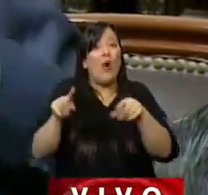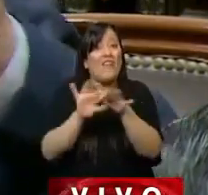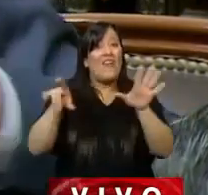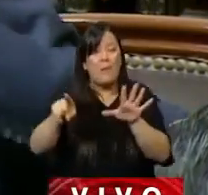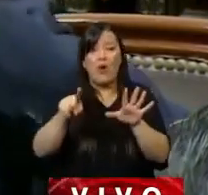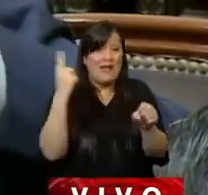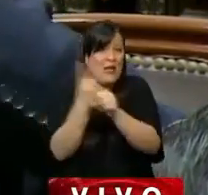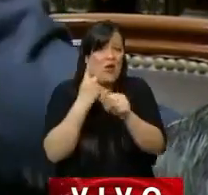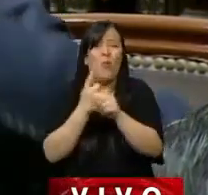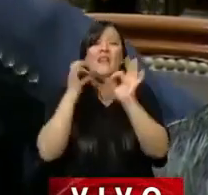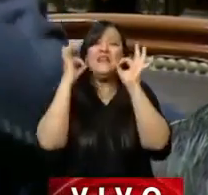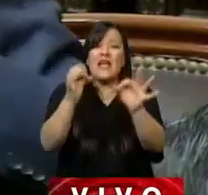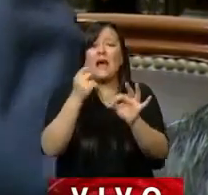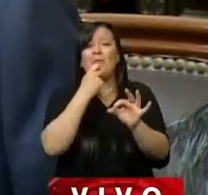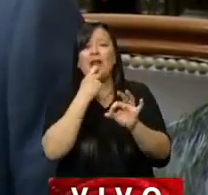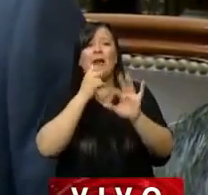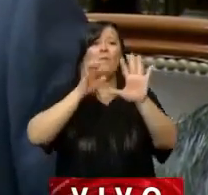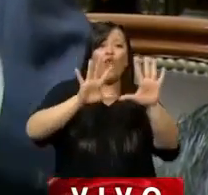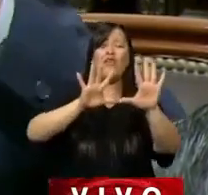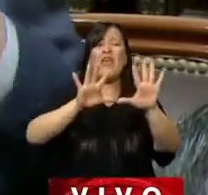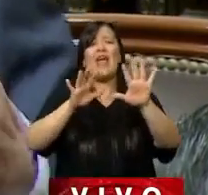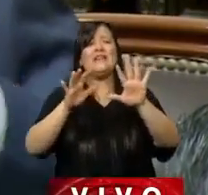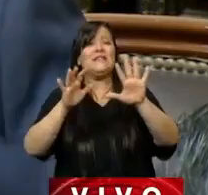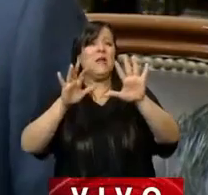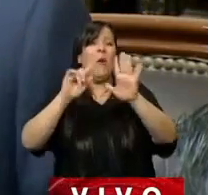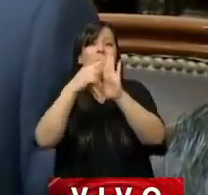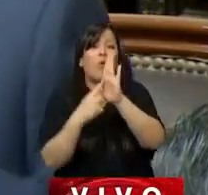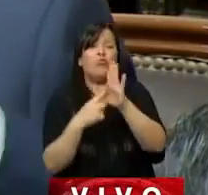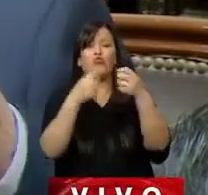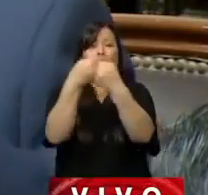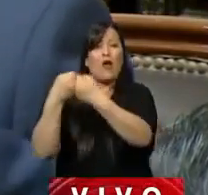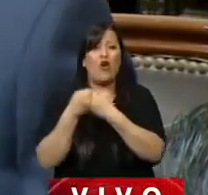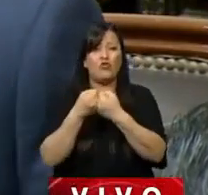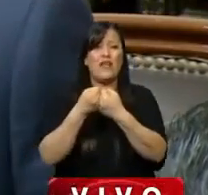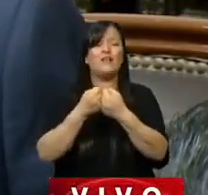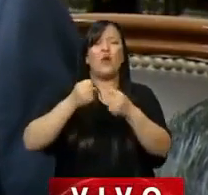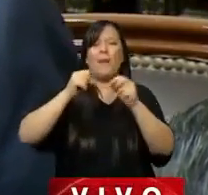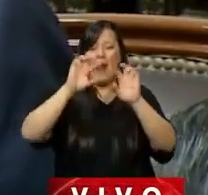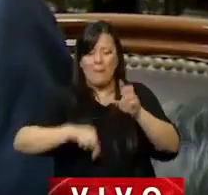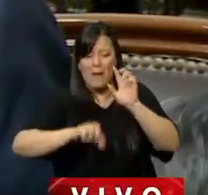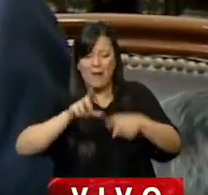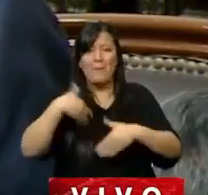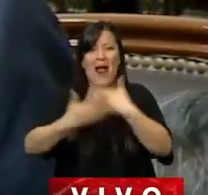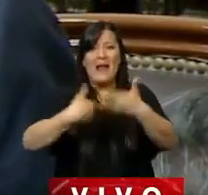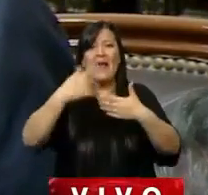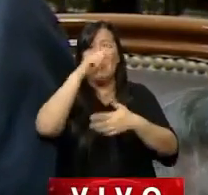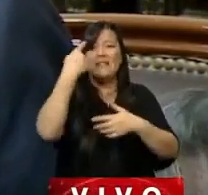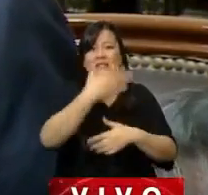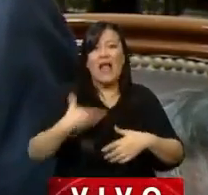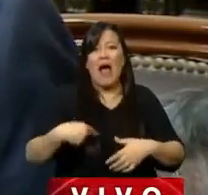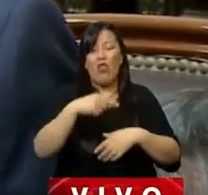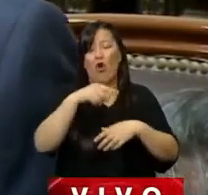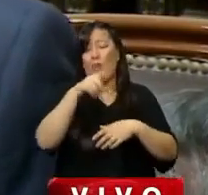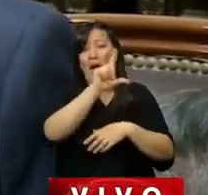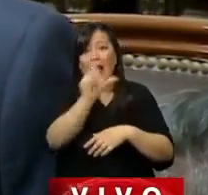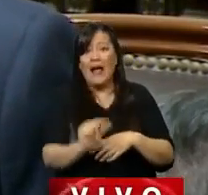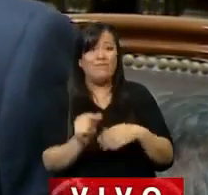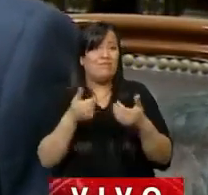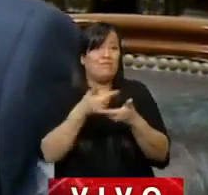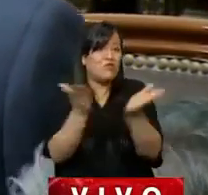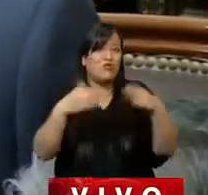esos 4, 5, 10 puntos de consenso común de políticas de Estado que puedan ser llevados ante todo y entre